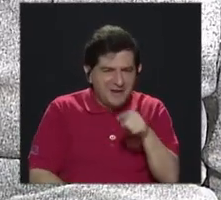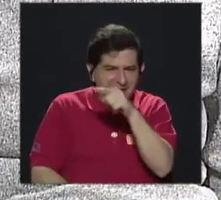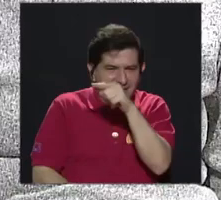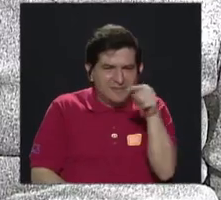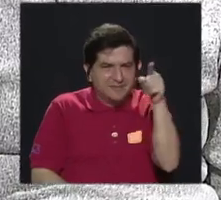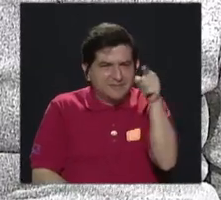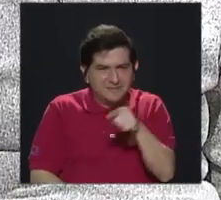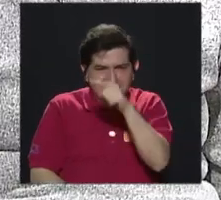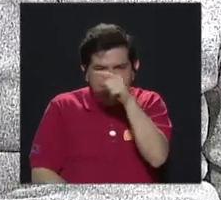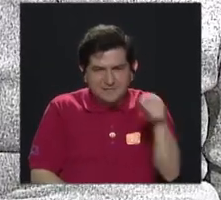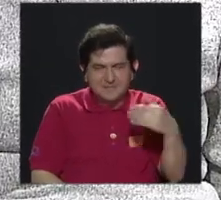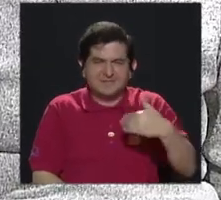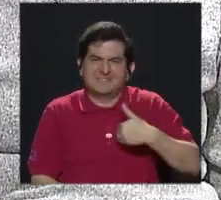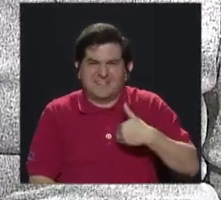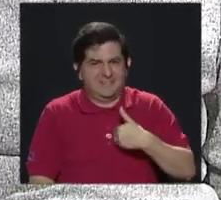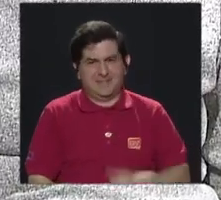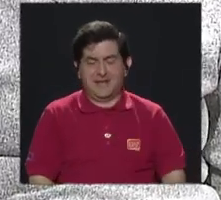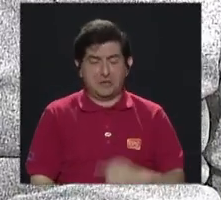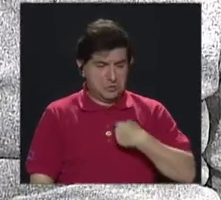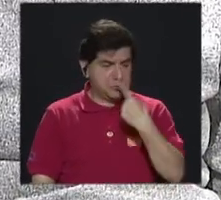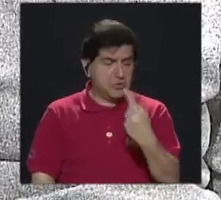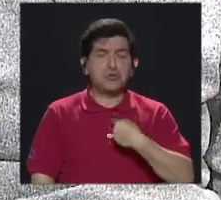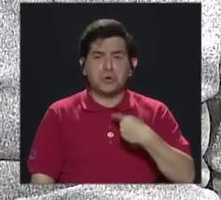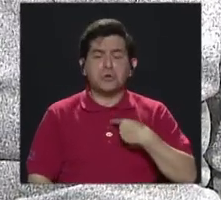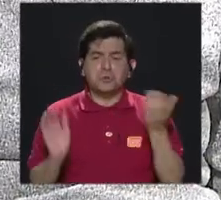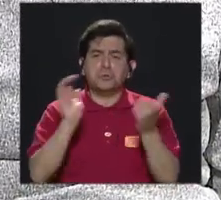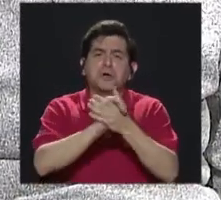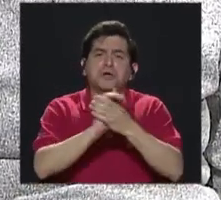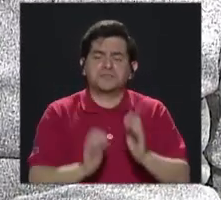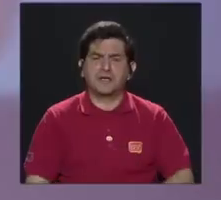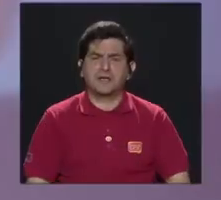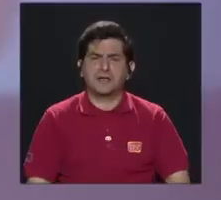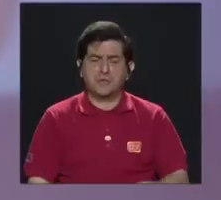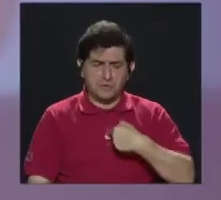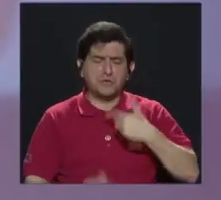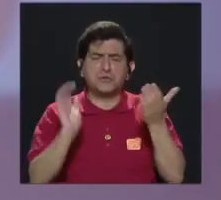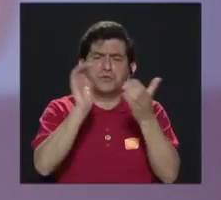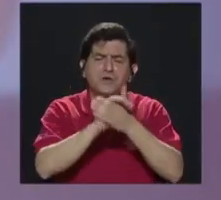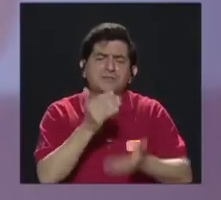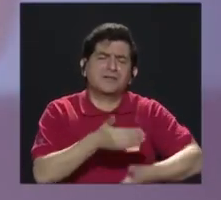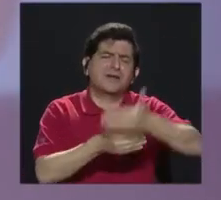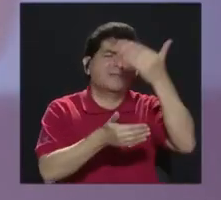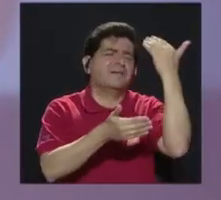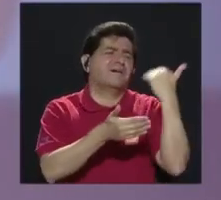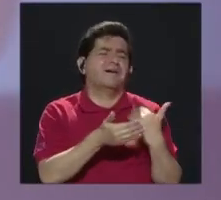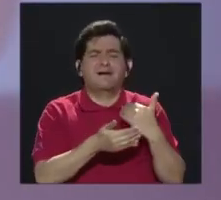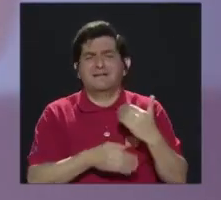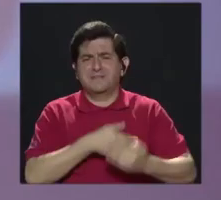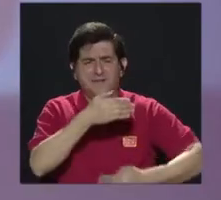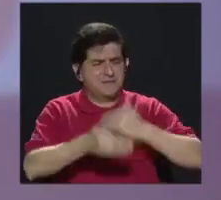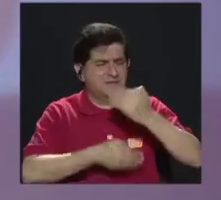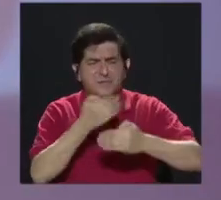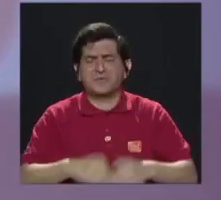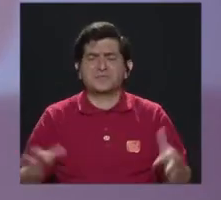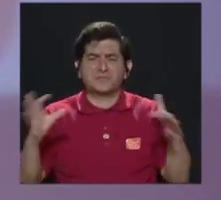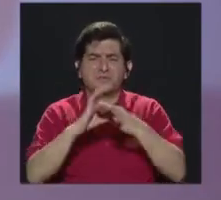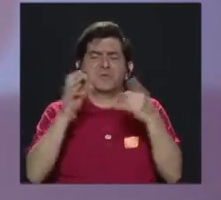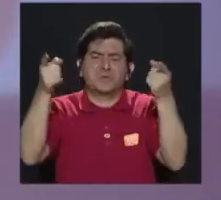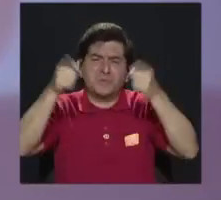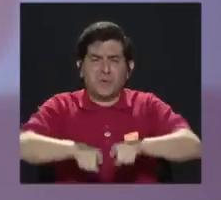significa. Cuando a mí me preguntan, yo digo que estoy casado. Pero estoy casado antes de que se promulgara la unión de